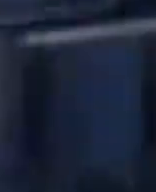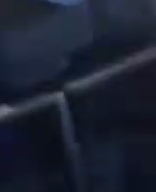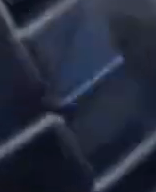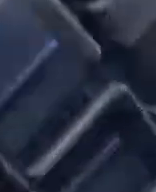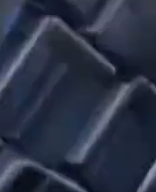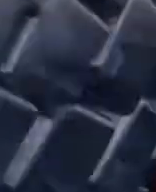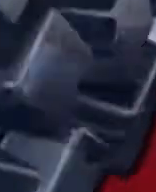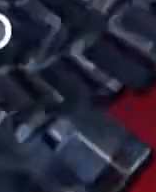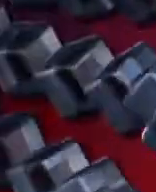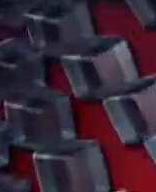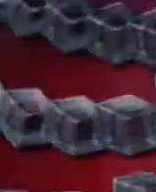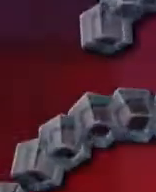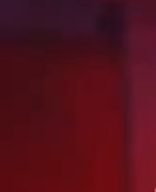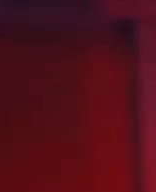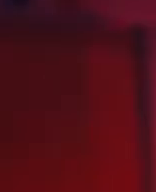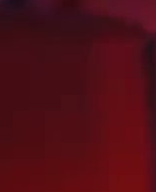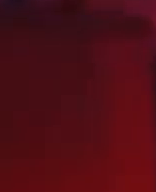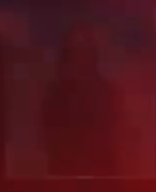Noticias, emisión estelar.